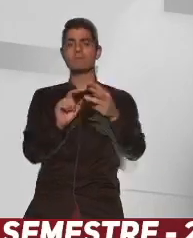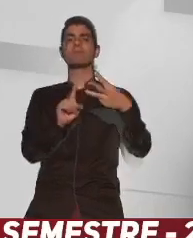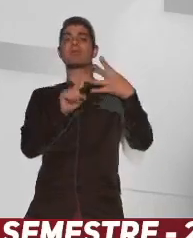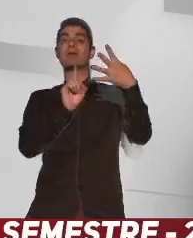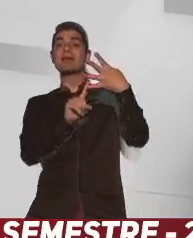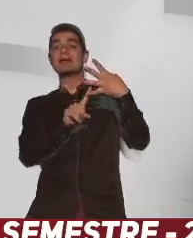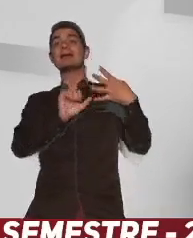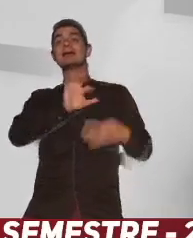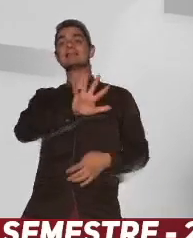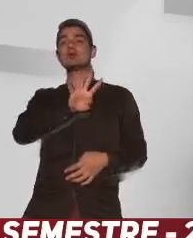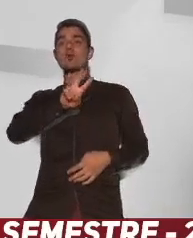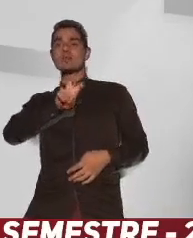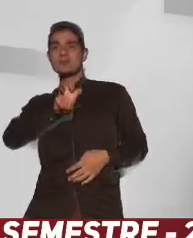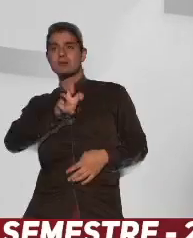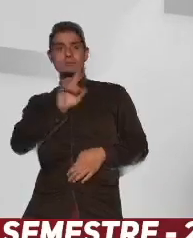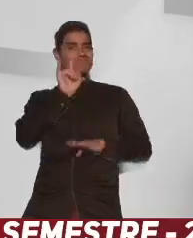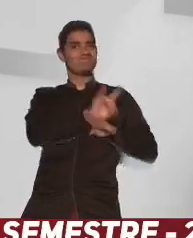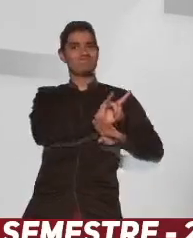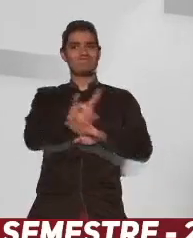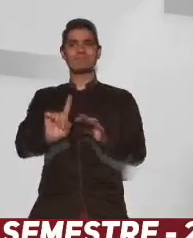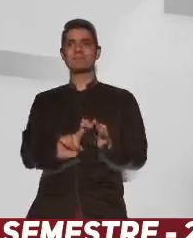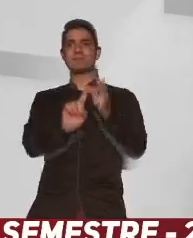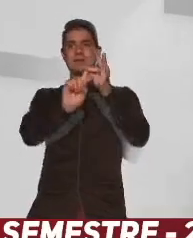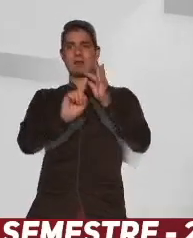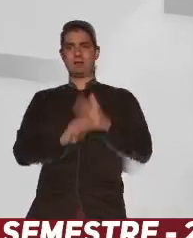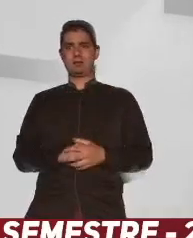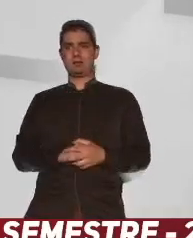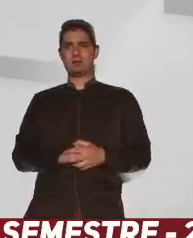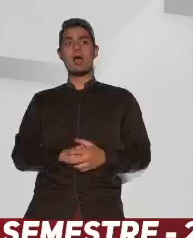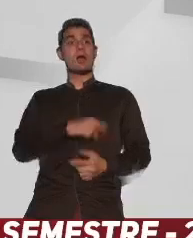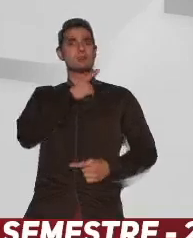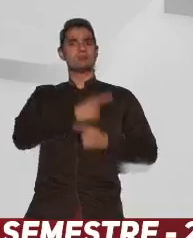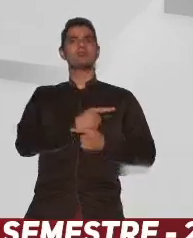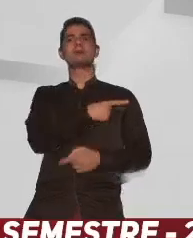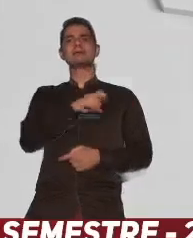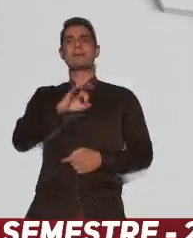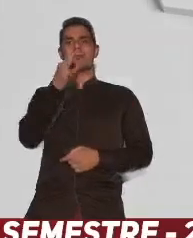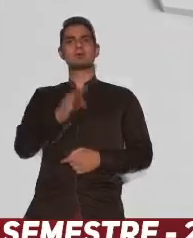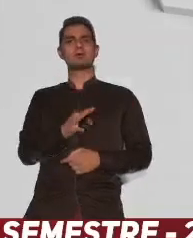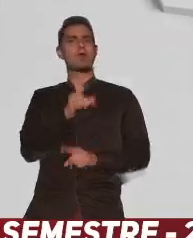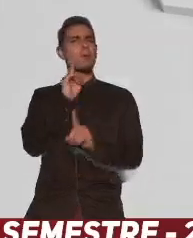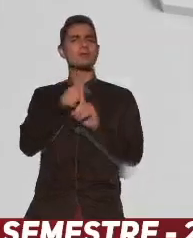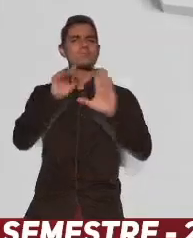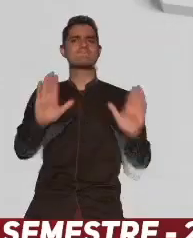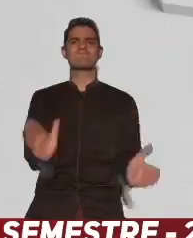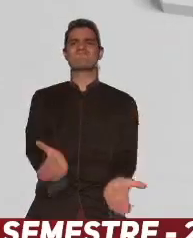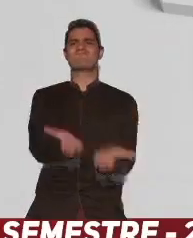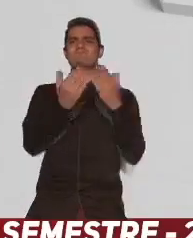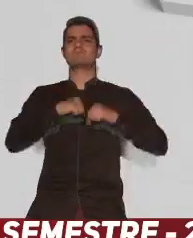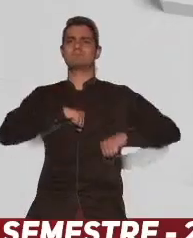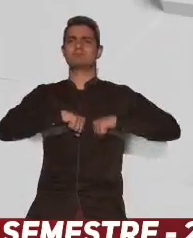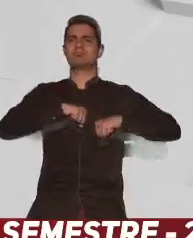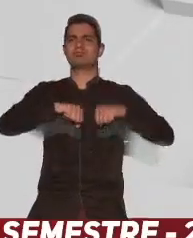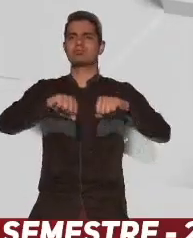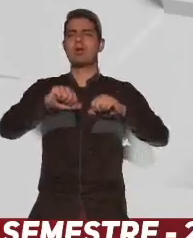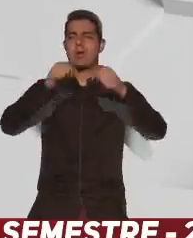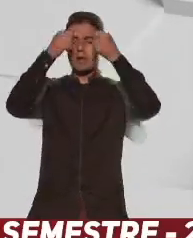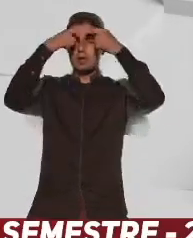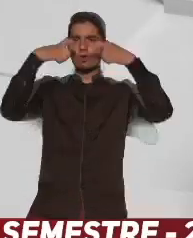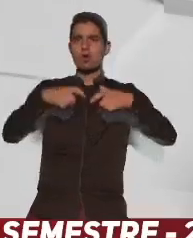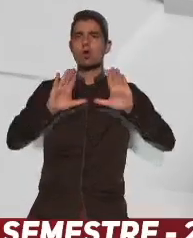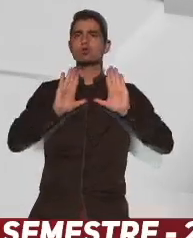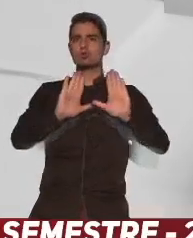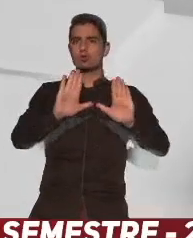especiales. Este cumplimiento ha contribuido a la mejora continua de la gestión pública, pues ha permitido detectar